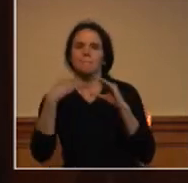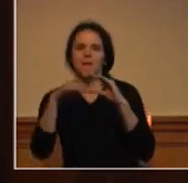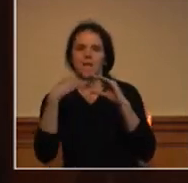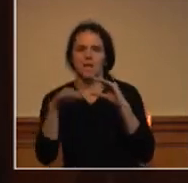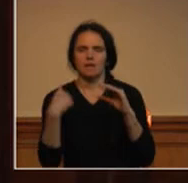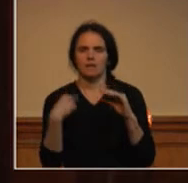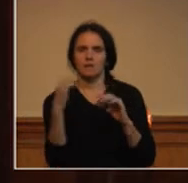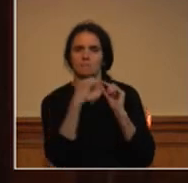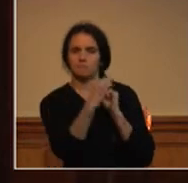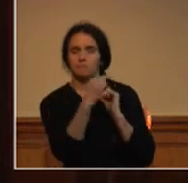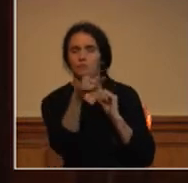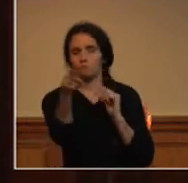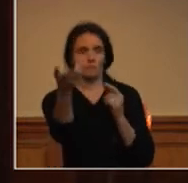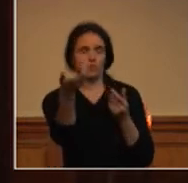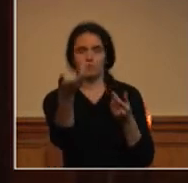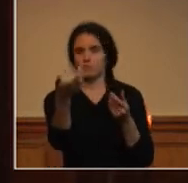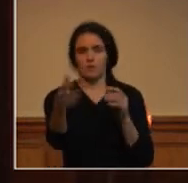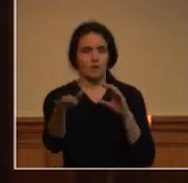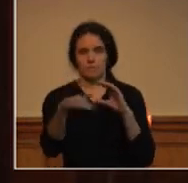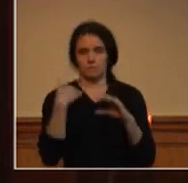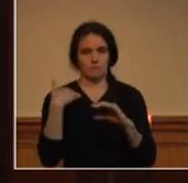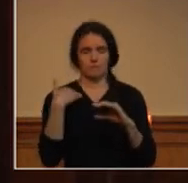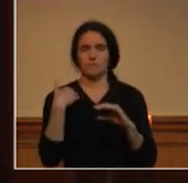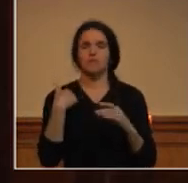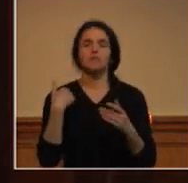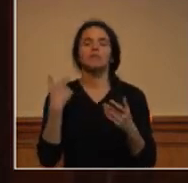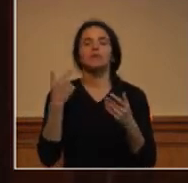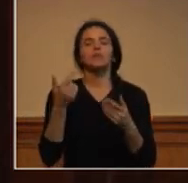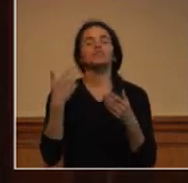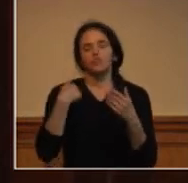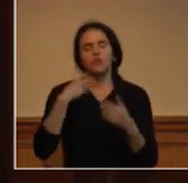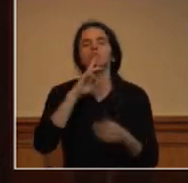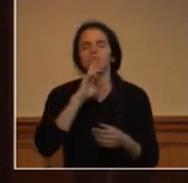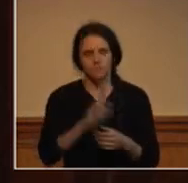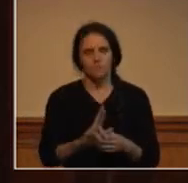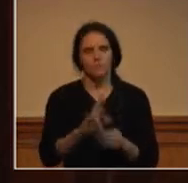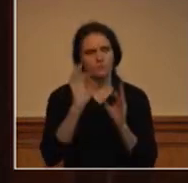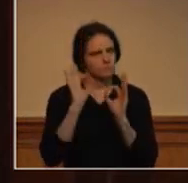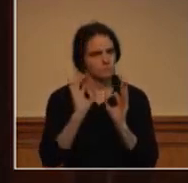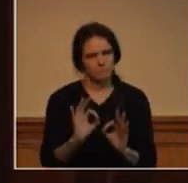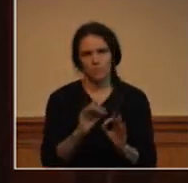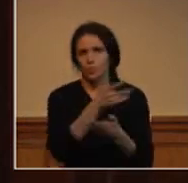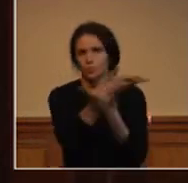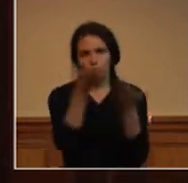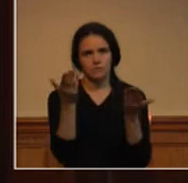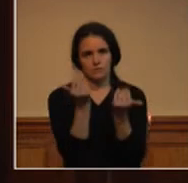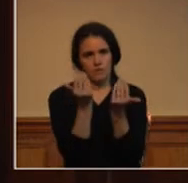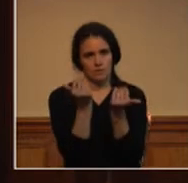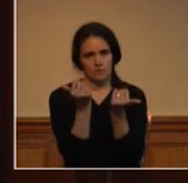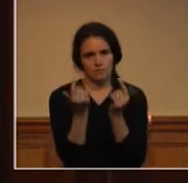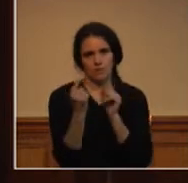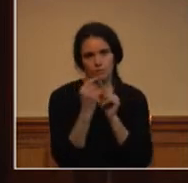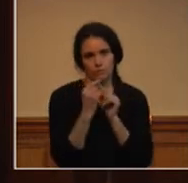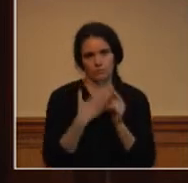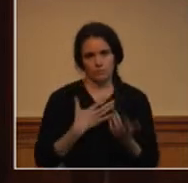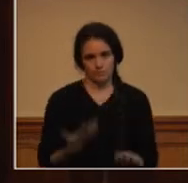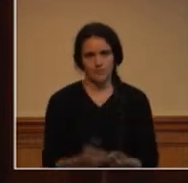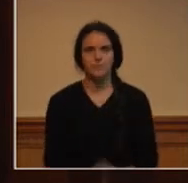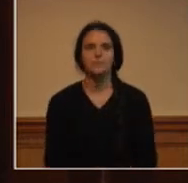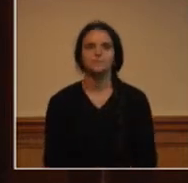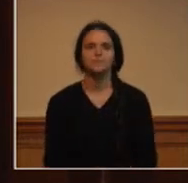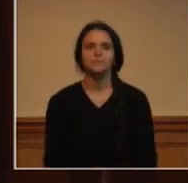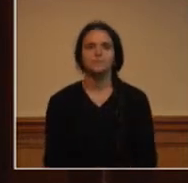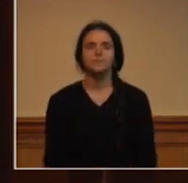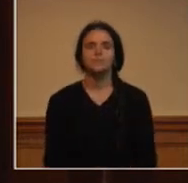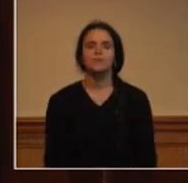de recibir su comunicación y tengan la seguridad que responderé lo que sea que me quieran escribir. Tengo